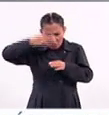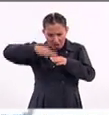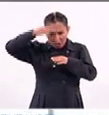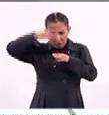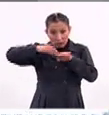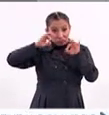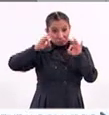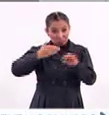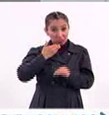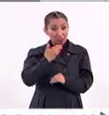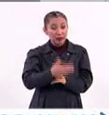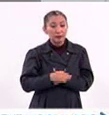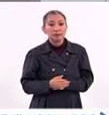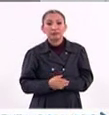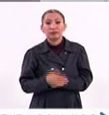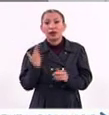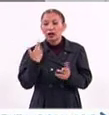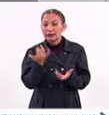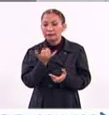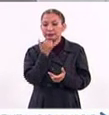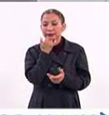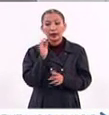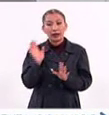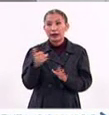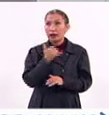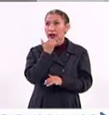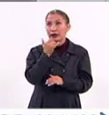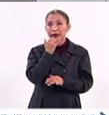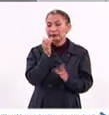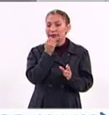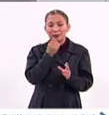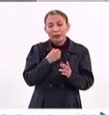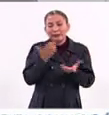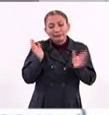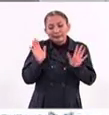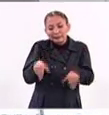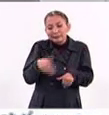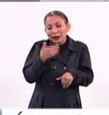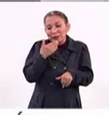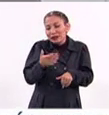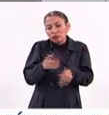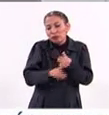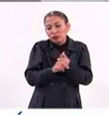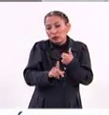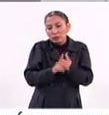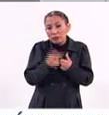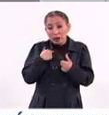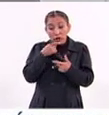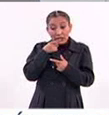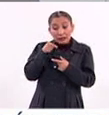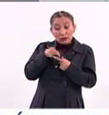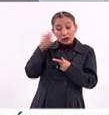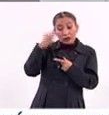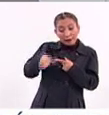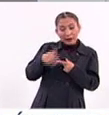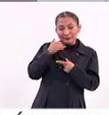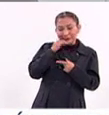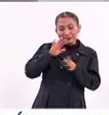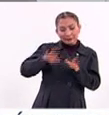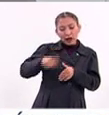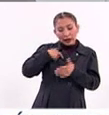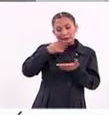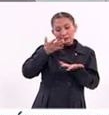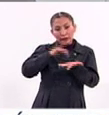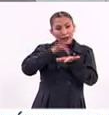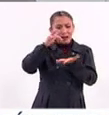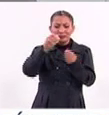todo tan generosa, que nos perdone muchos errores, que nos lo señale, pero que sabe perdonar, y eso